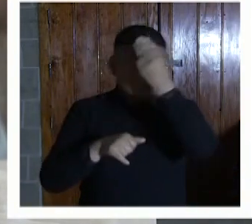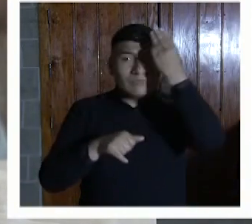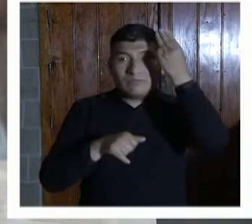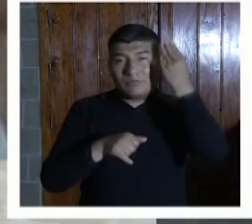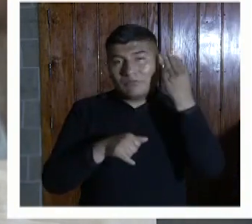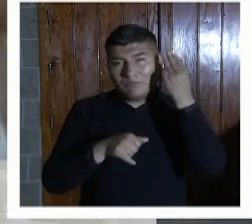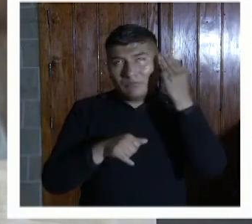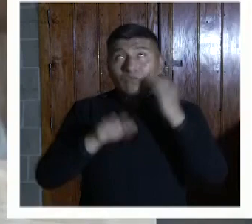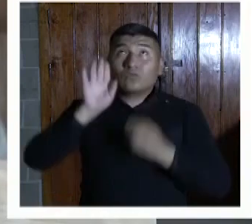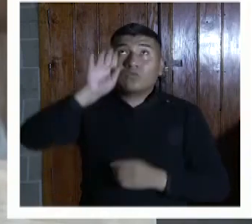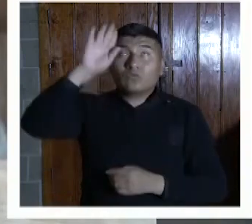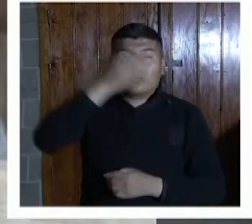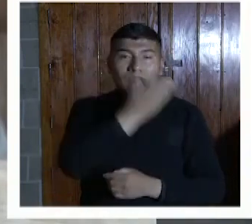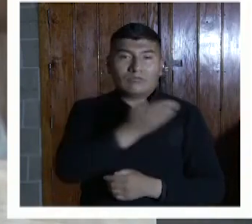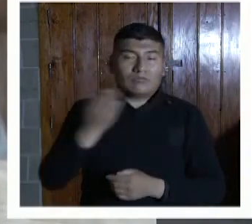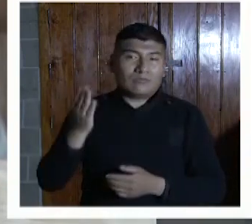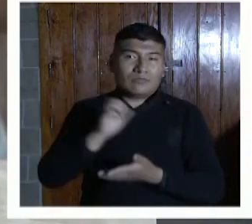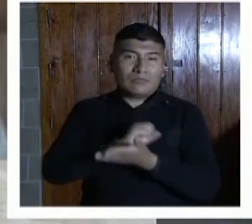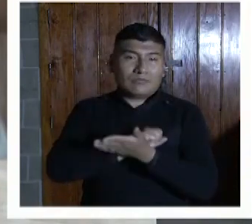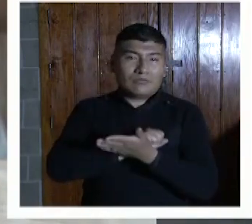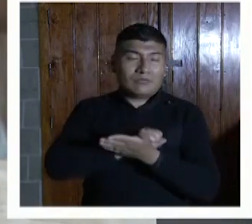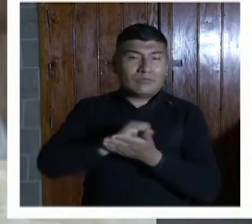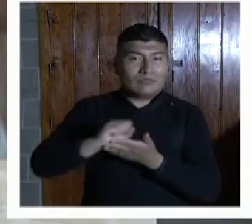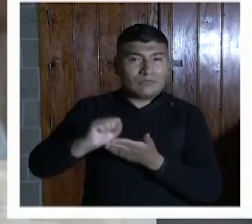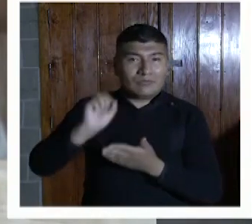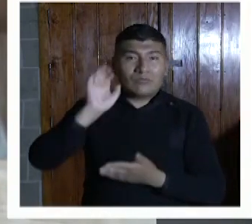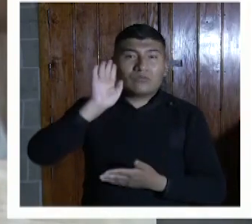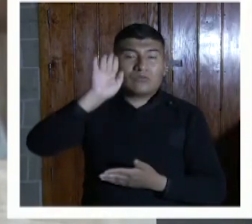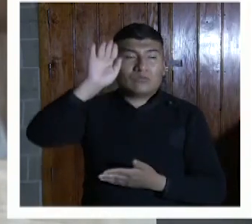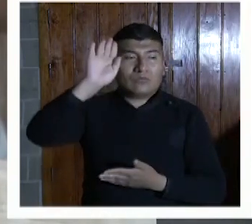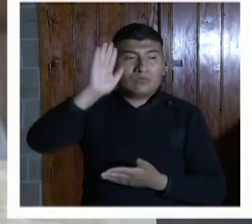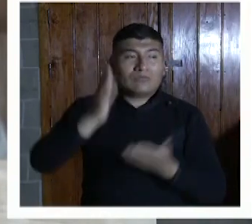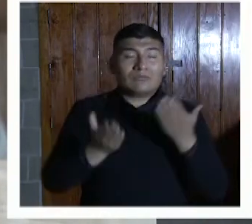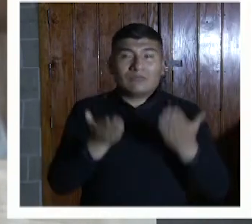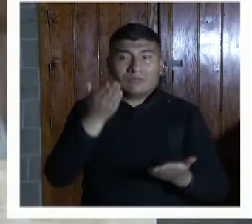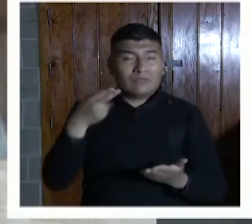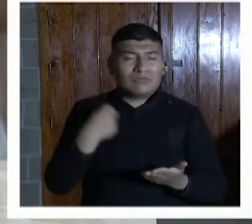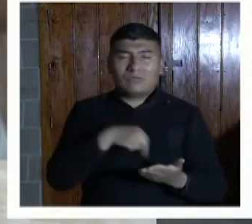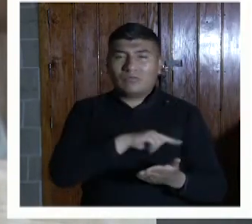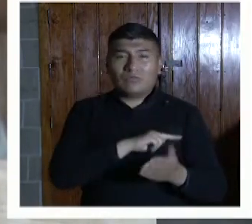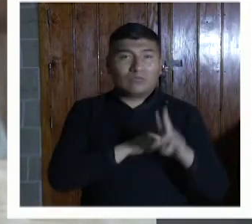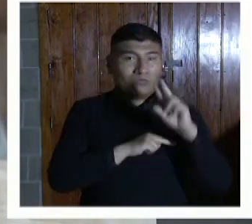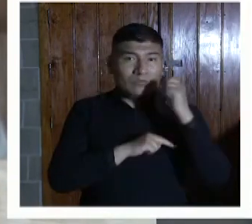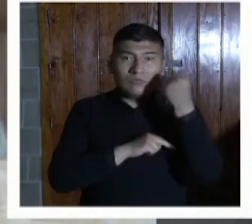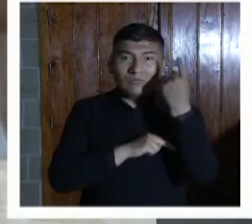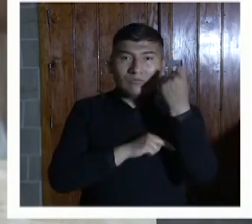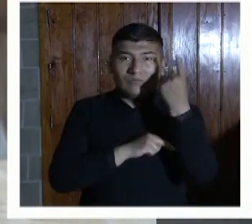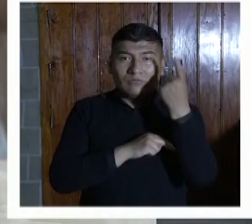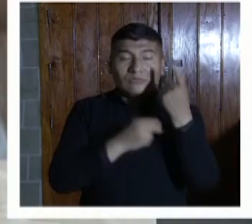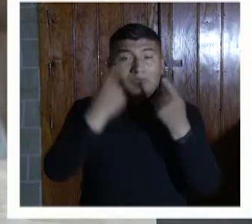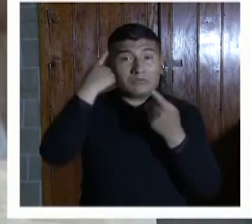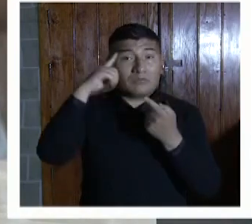Dios. Tal vez no para guardarlas nosotros, sino para